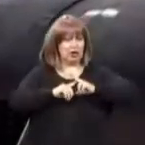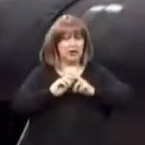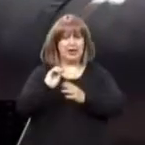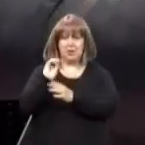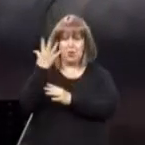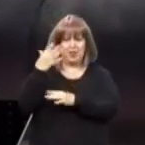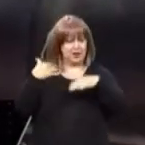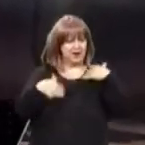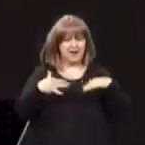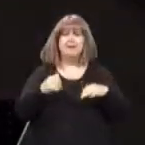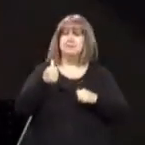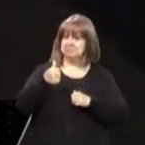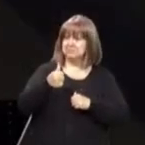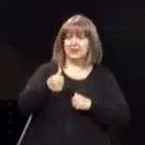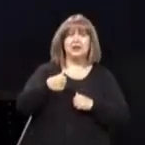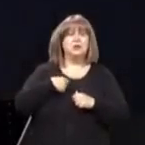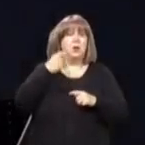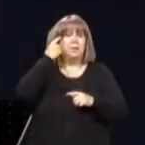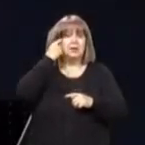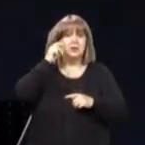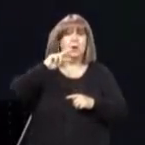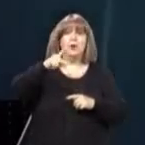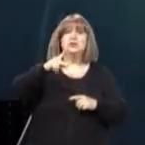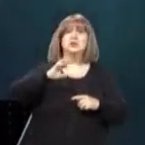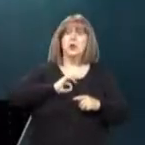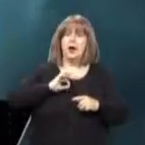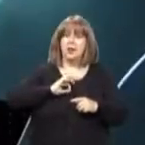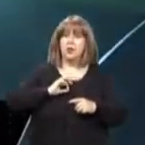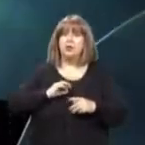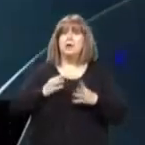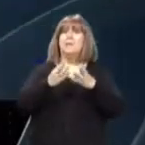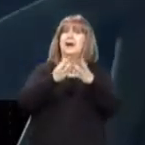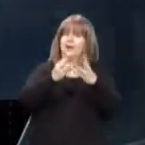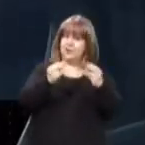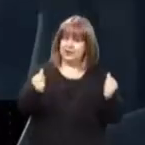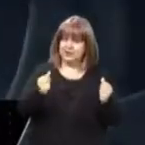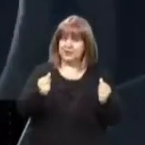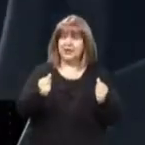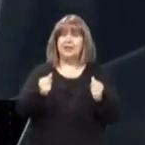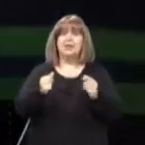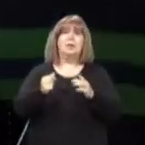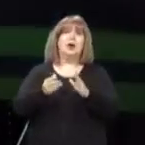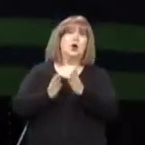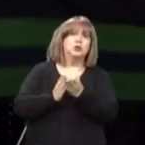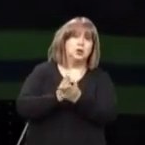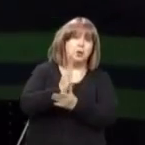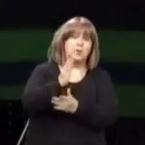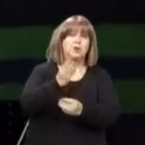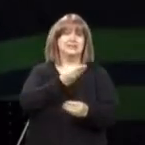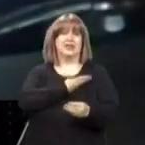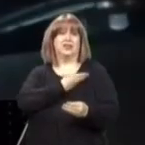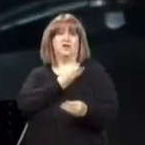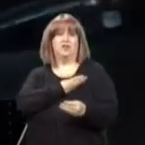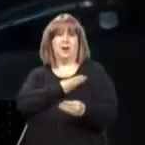obra, y confiado que a mediados del año que viene esta obra se haya terminado, para después seguir camino hasta Santa Fe y allí